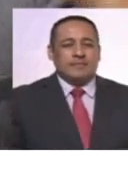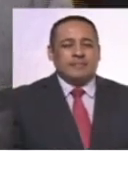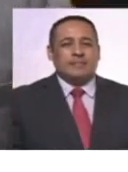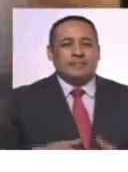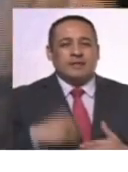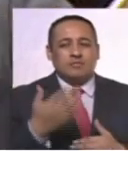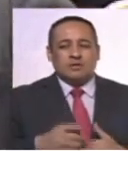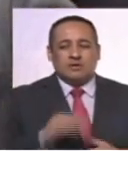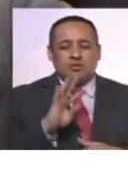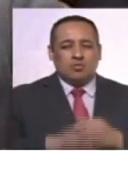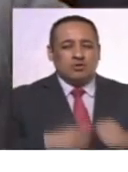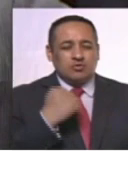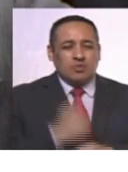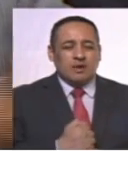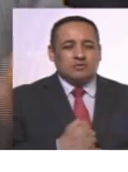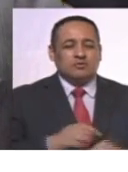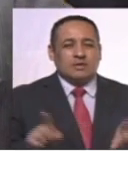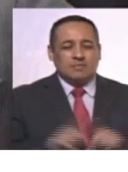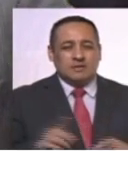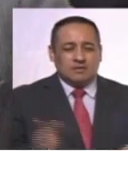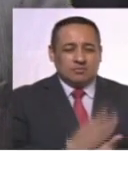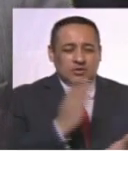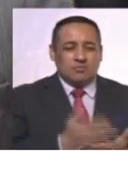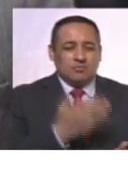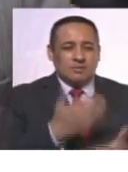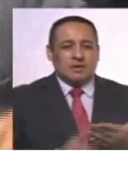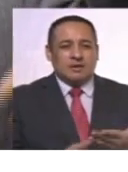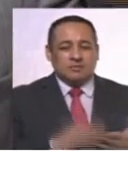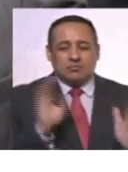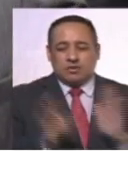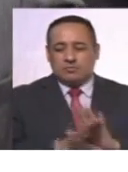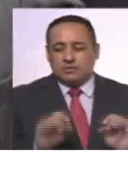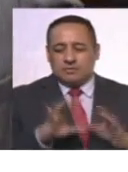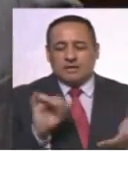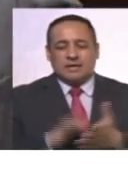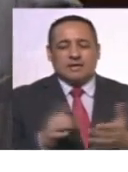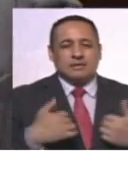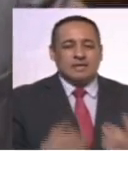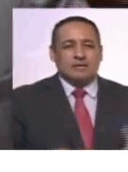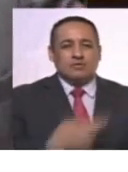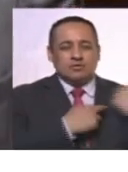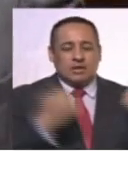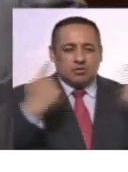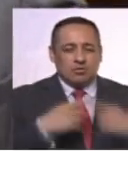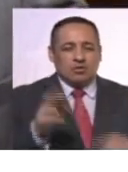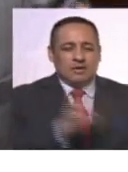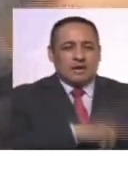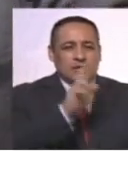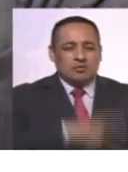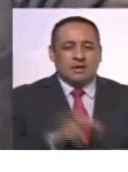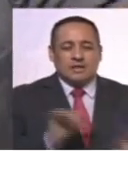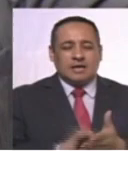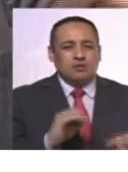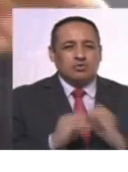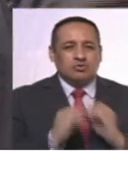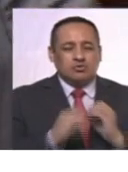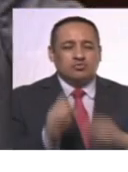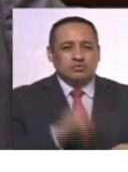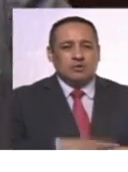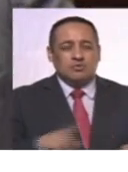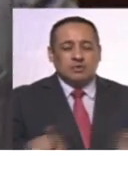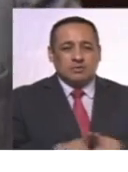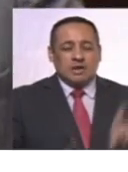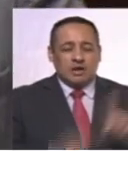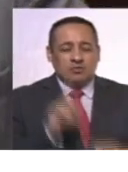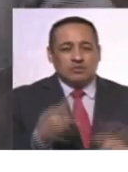Después de 4 años de deliberar un expediente, seguramente tienen responsabilidad funcionarios regionales que no han absuelto en su oportunidad algunas